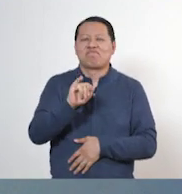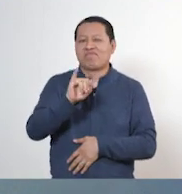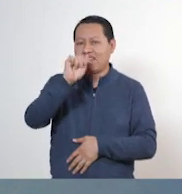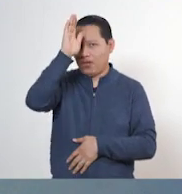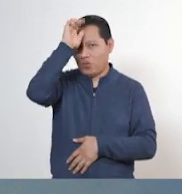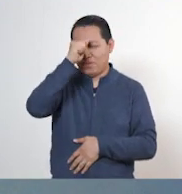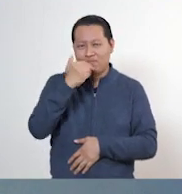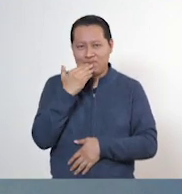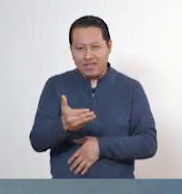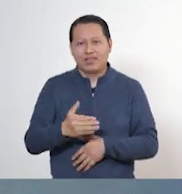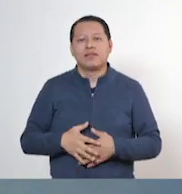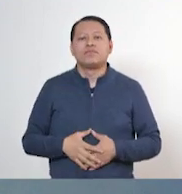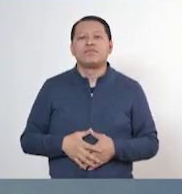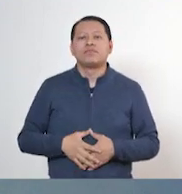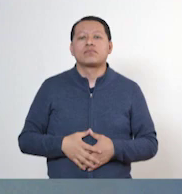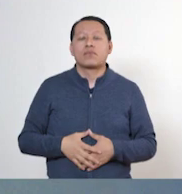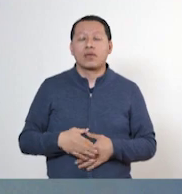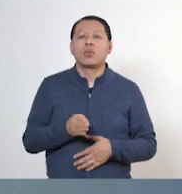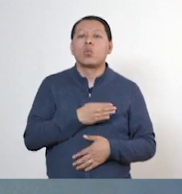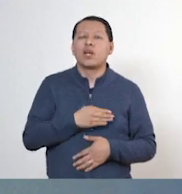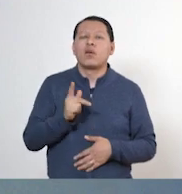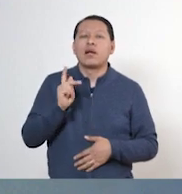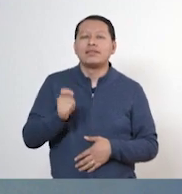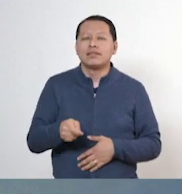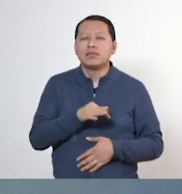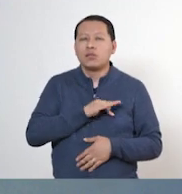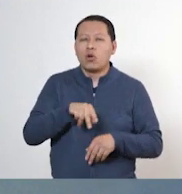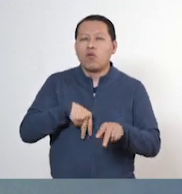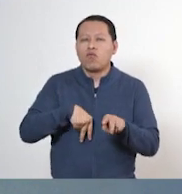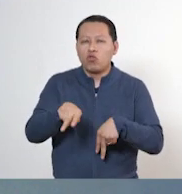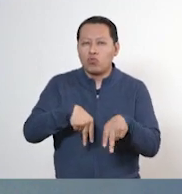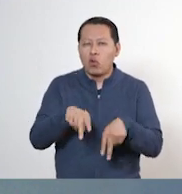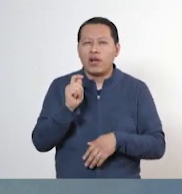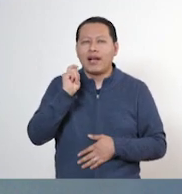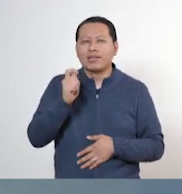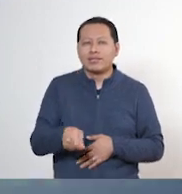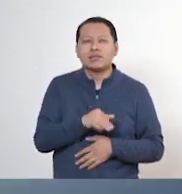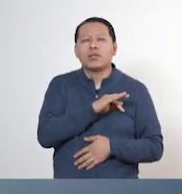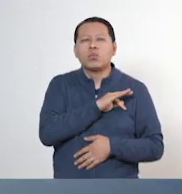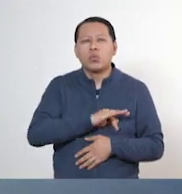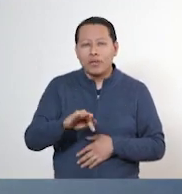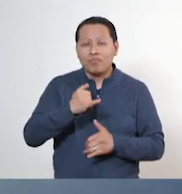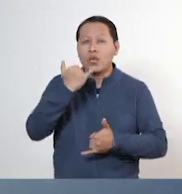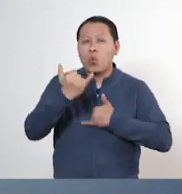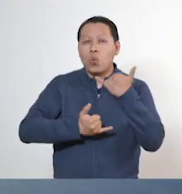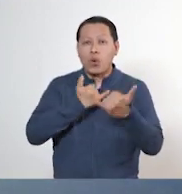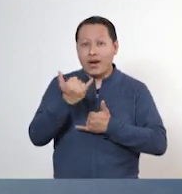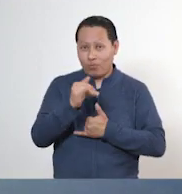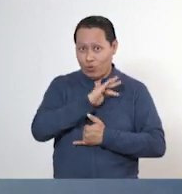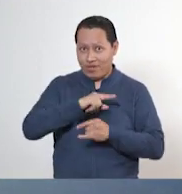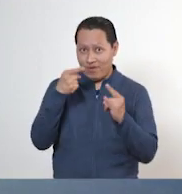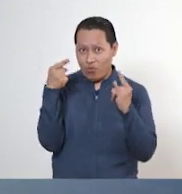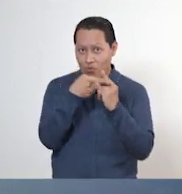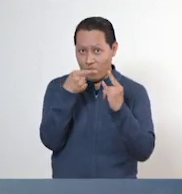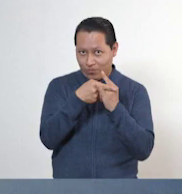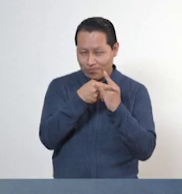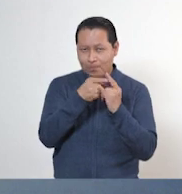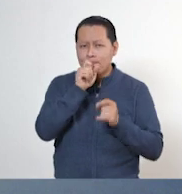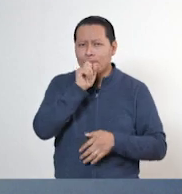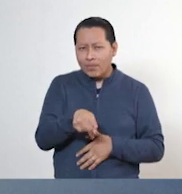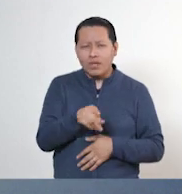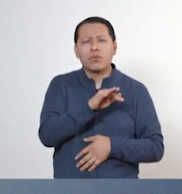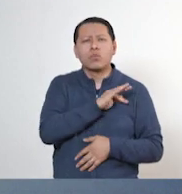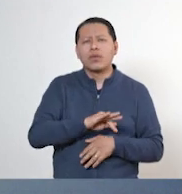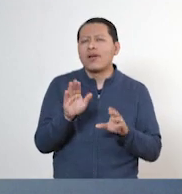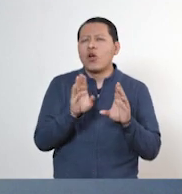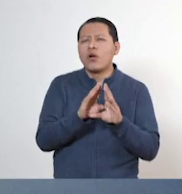bien. Bueno, ya que estamos en esto del fútbol, vamos a jugar a meter gol. Si tomamos una